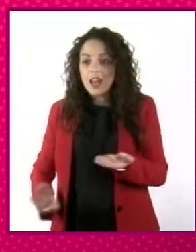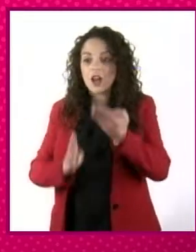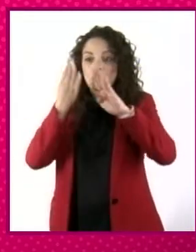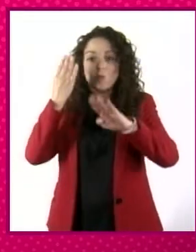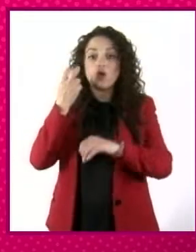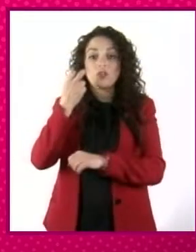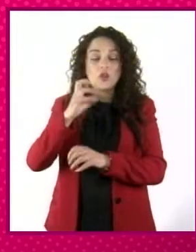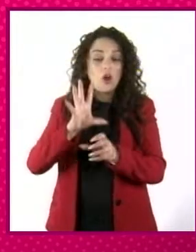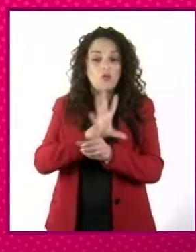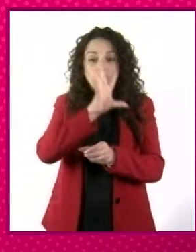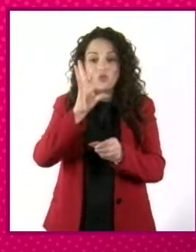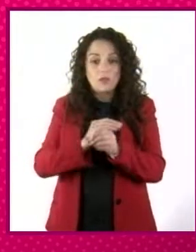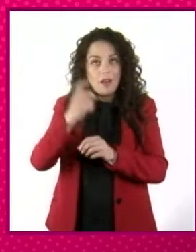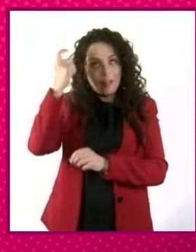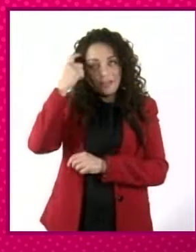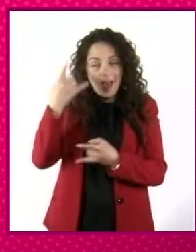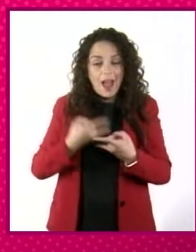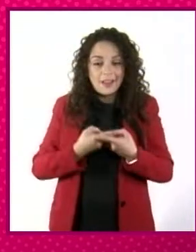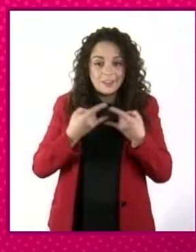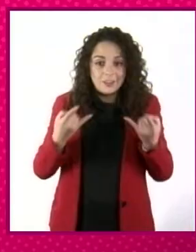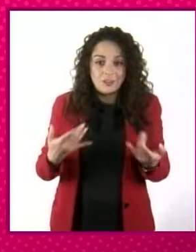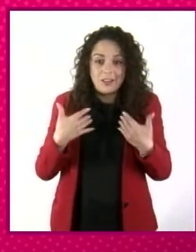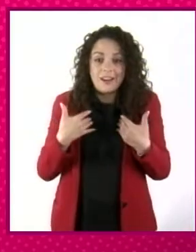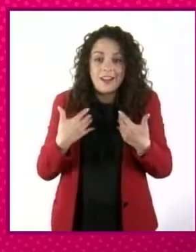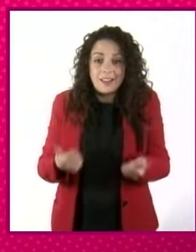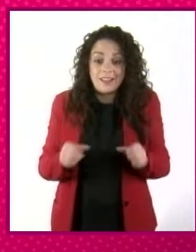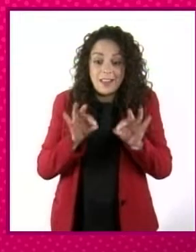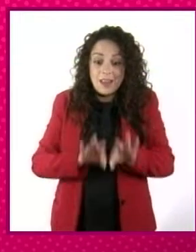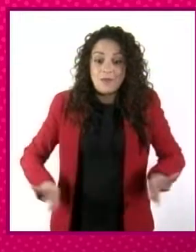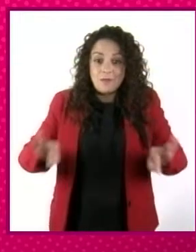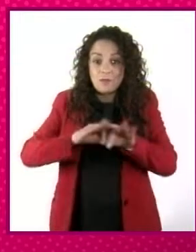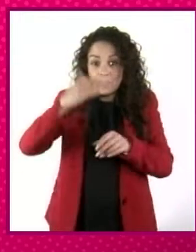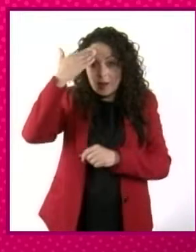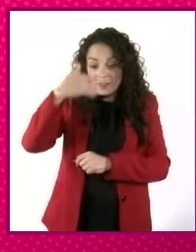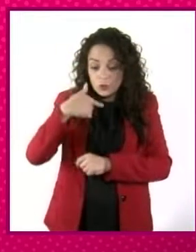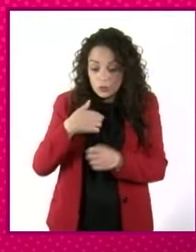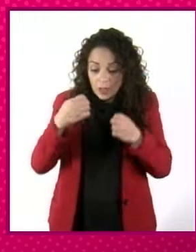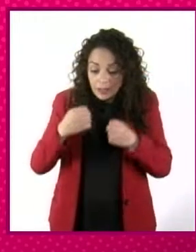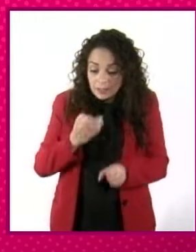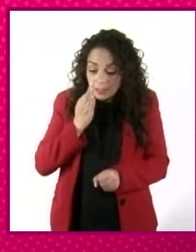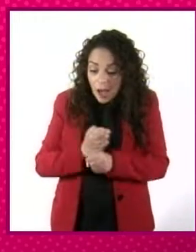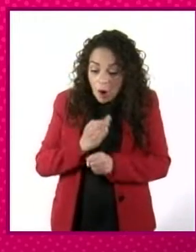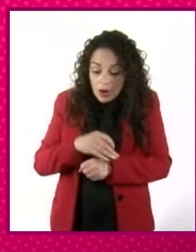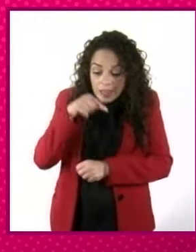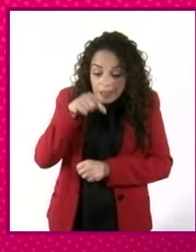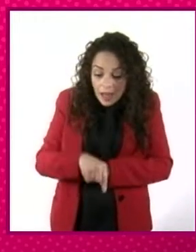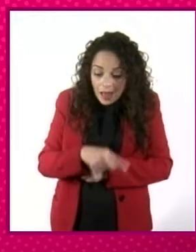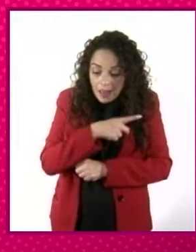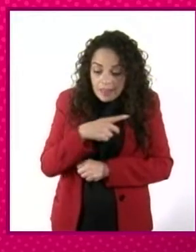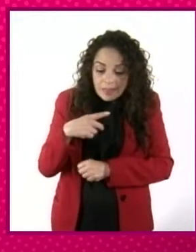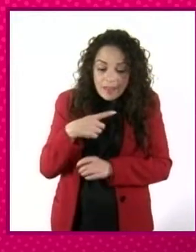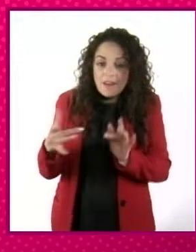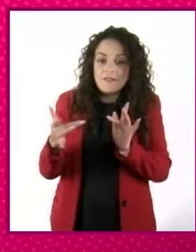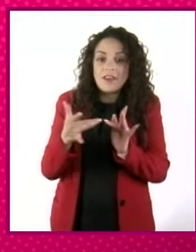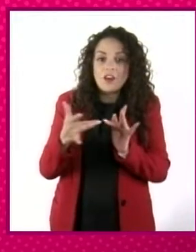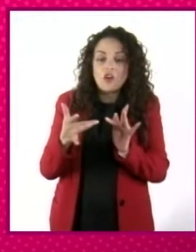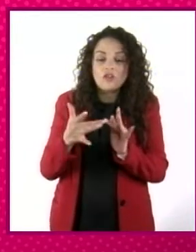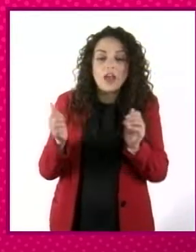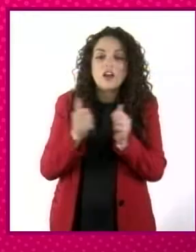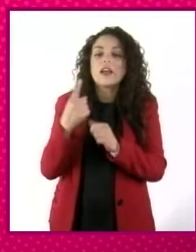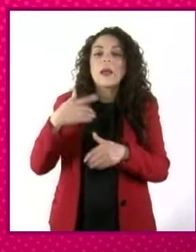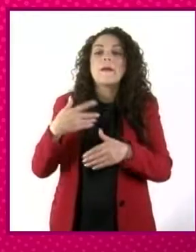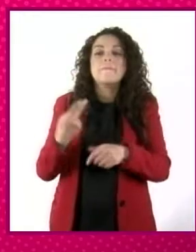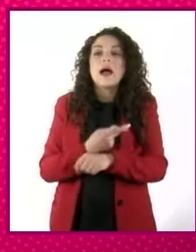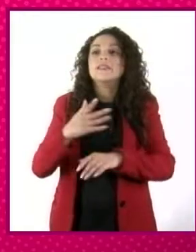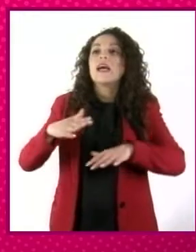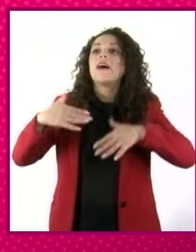histórica y de la importancia de saber que estamos aquí y que debemos tener contacto con lo que pasa en el exterior. Todo eso es